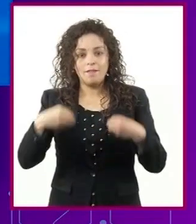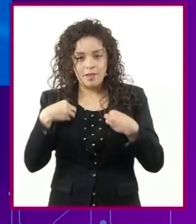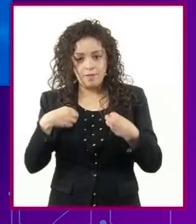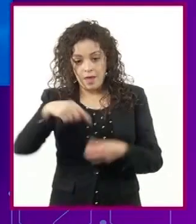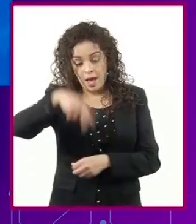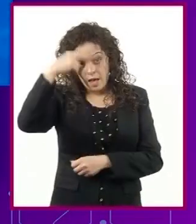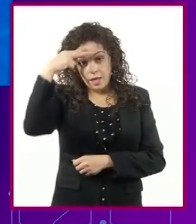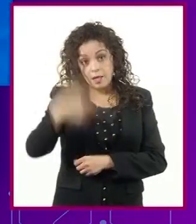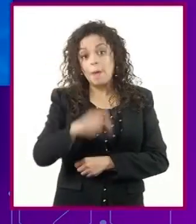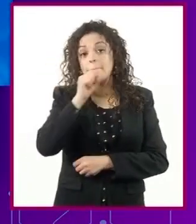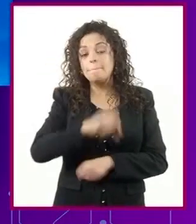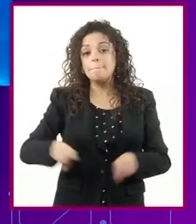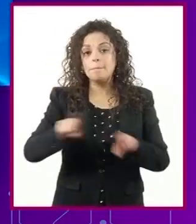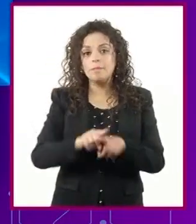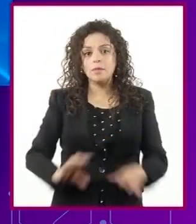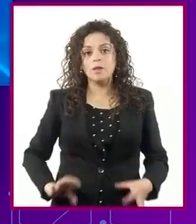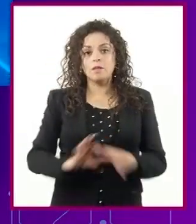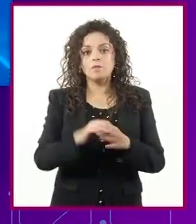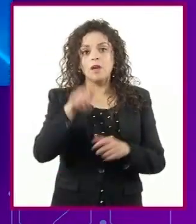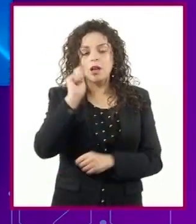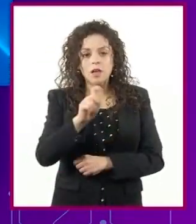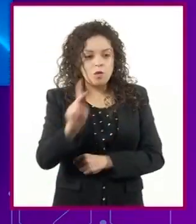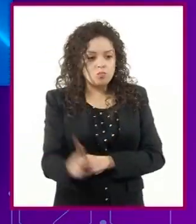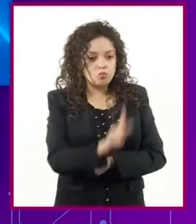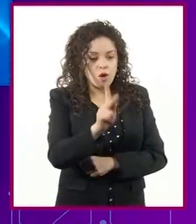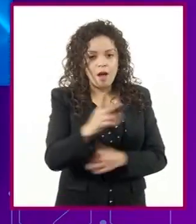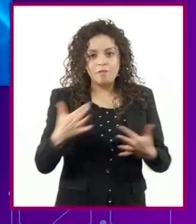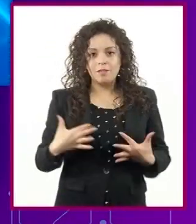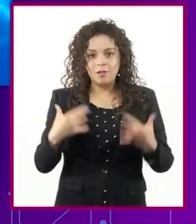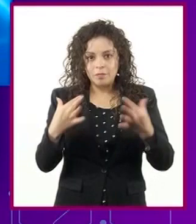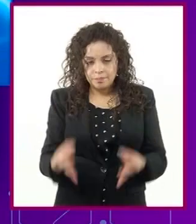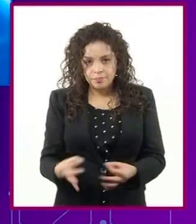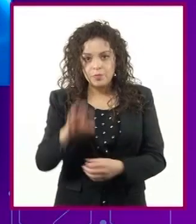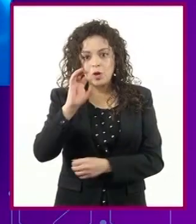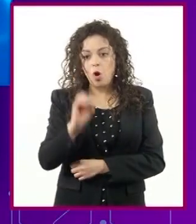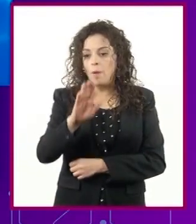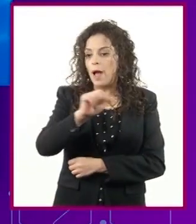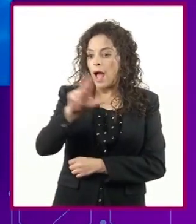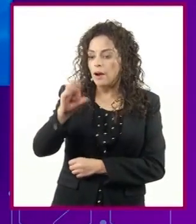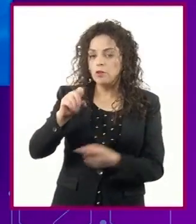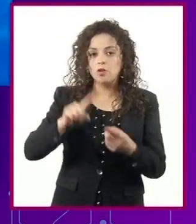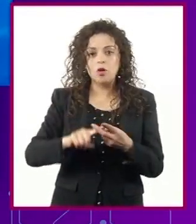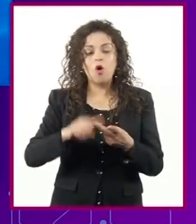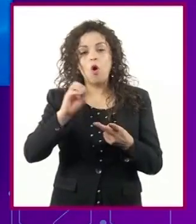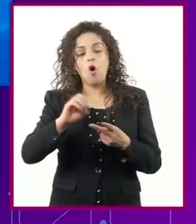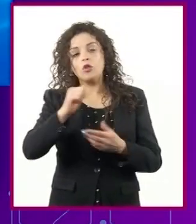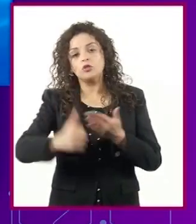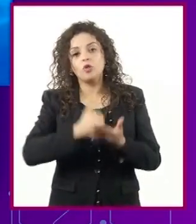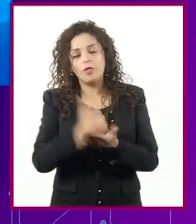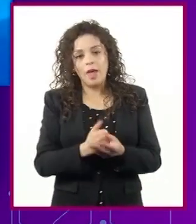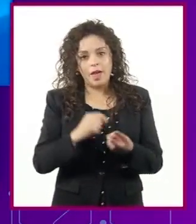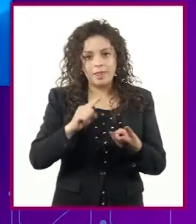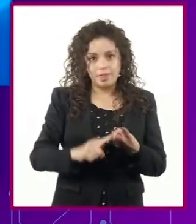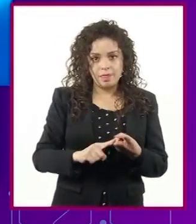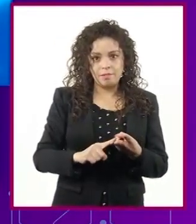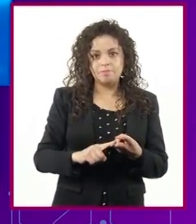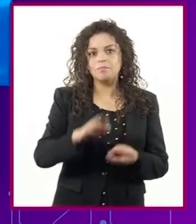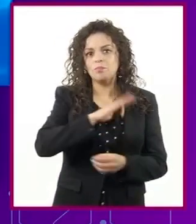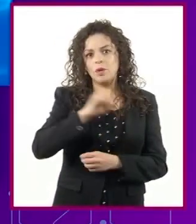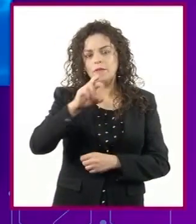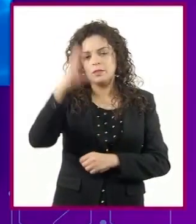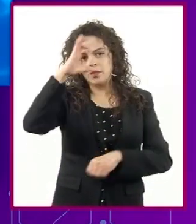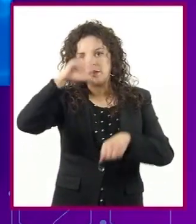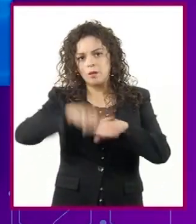tiempo originarias de un pueblo, un barrio o una ciudad. Herederas de una cultura indígena, sea maya,